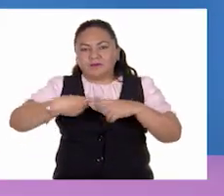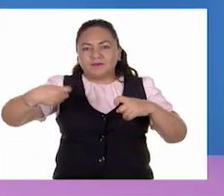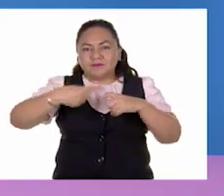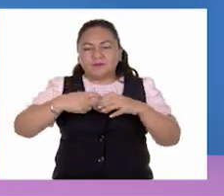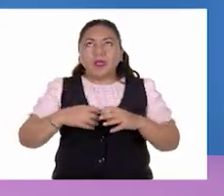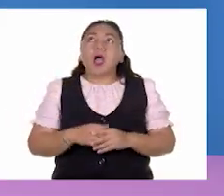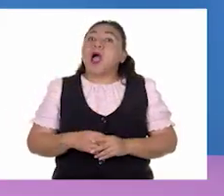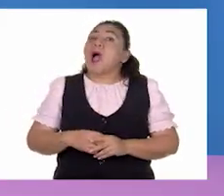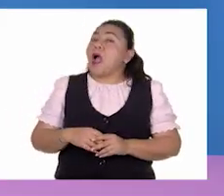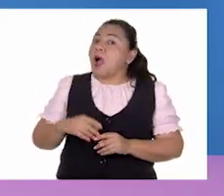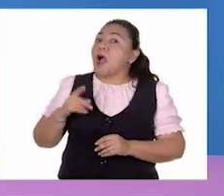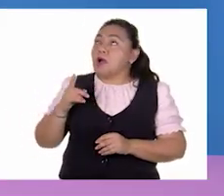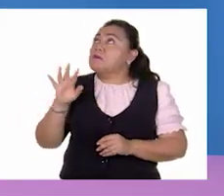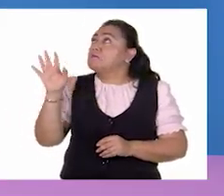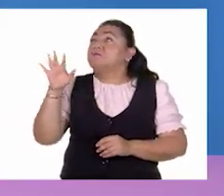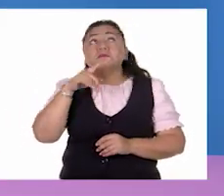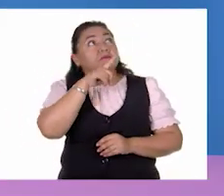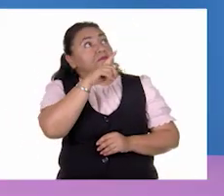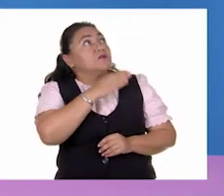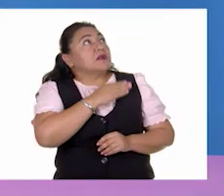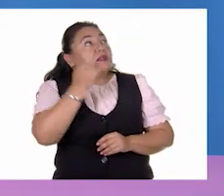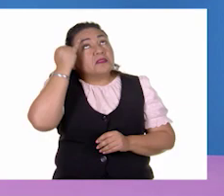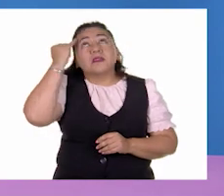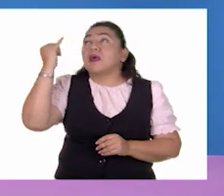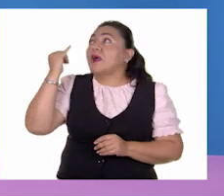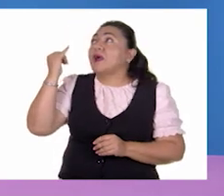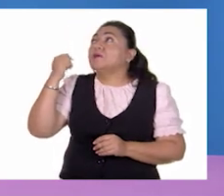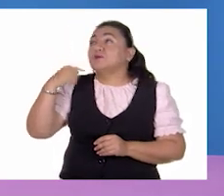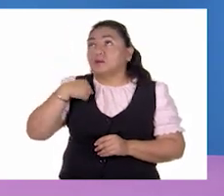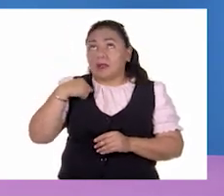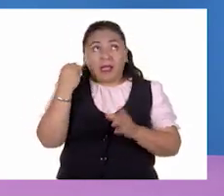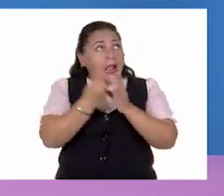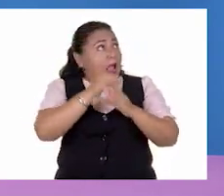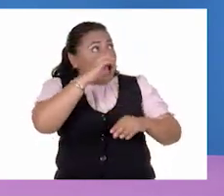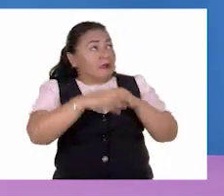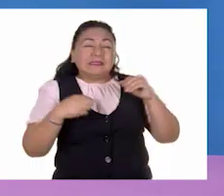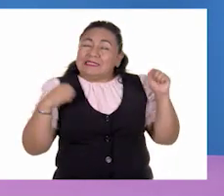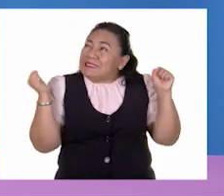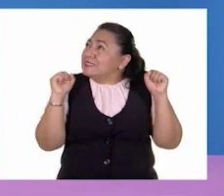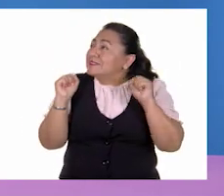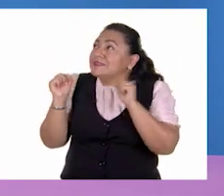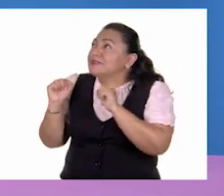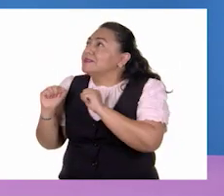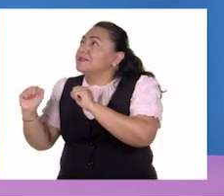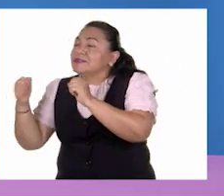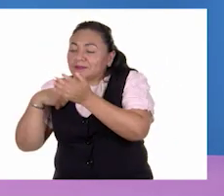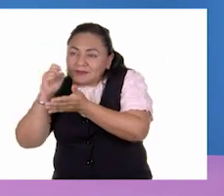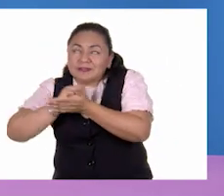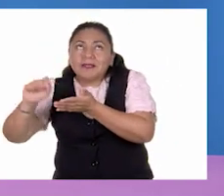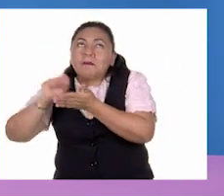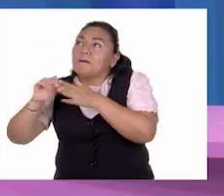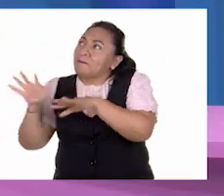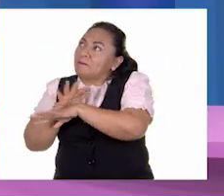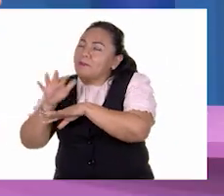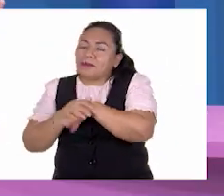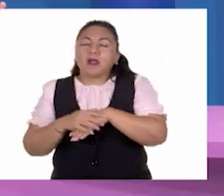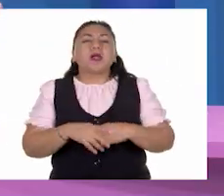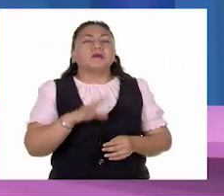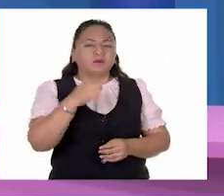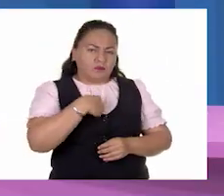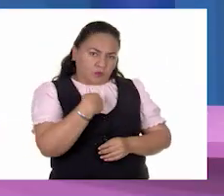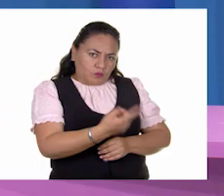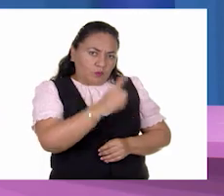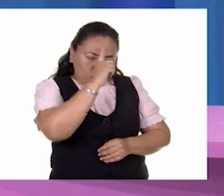¡Qué buena idea, profesor! Después de esta clase voy a ir corriendito a mejorar mi texto. Bueno, pero ¿te puedo hacer